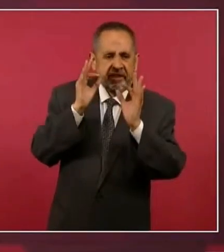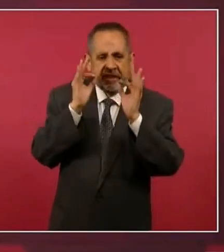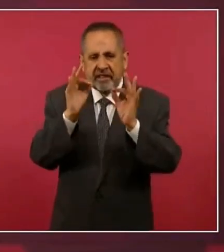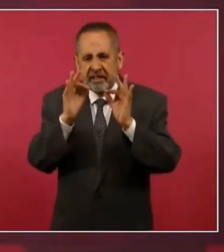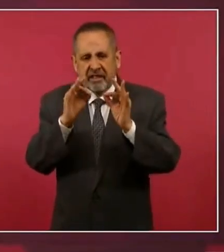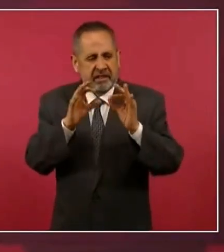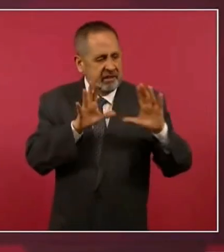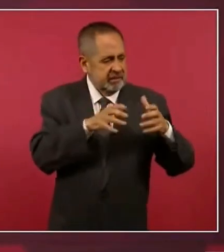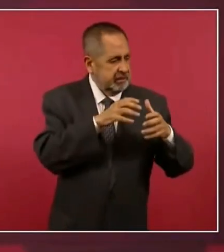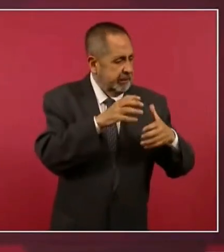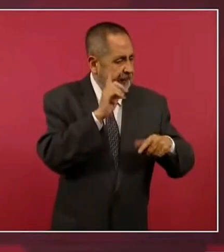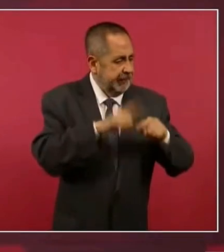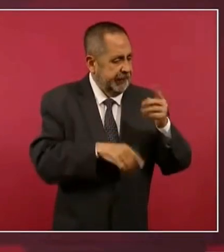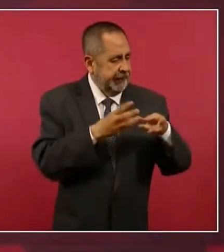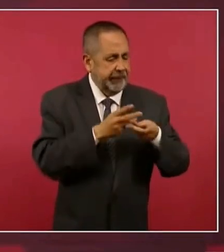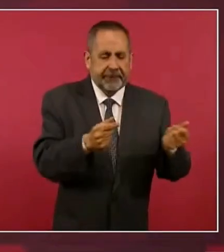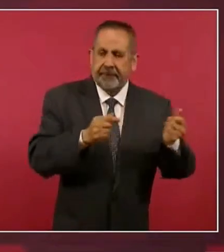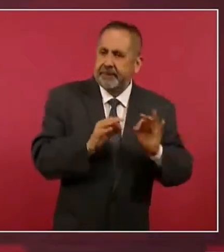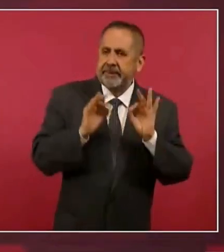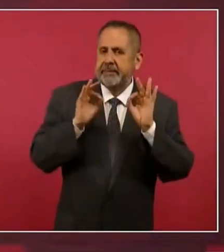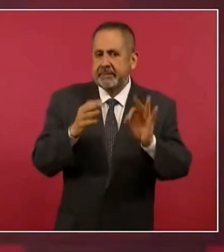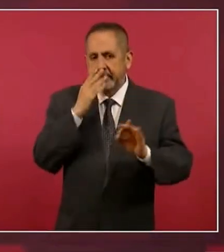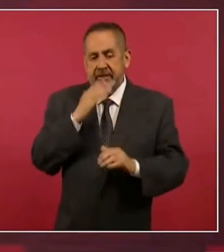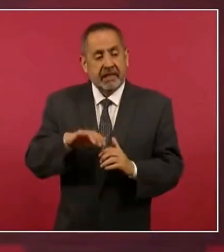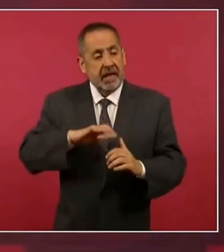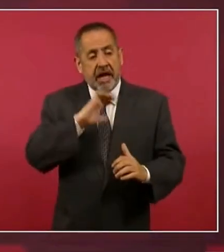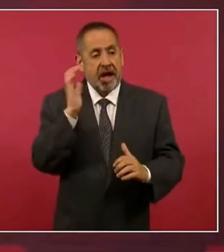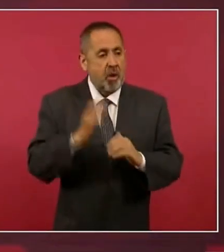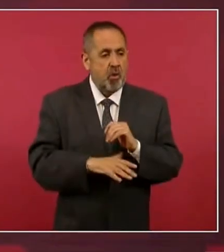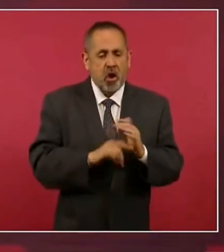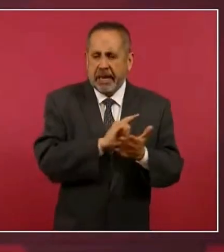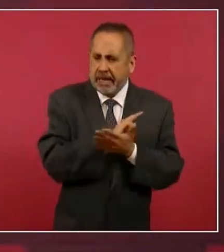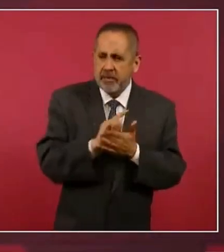no hay conservadurismo, se acabó.